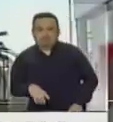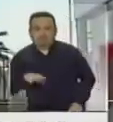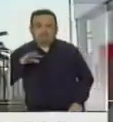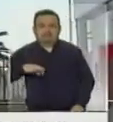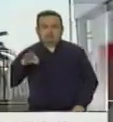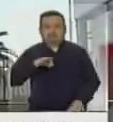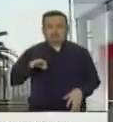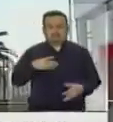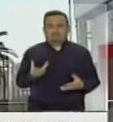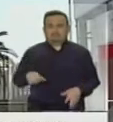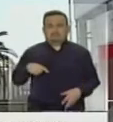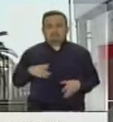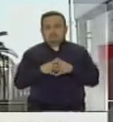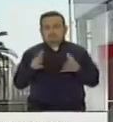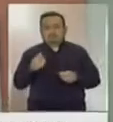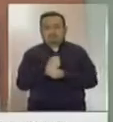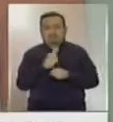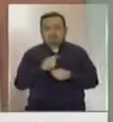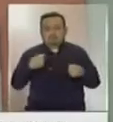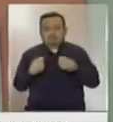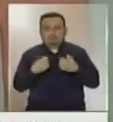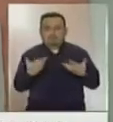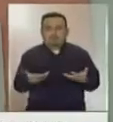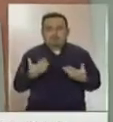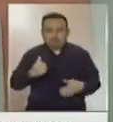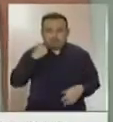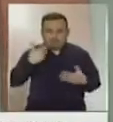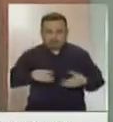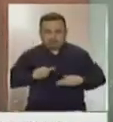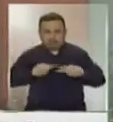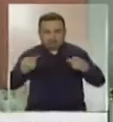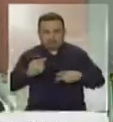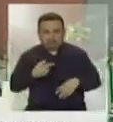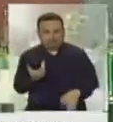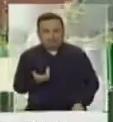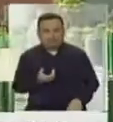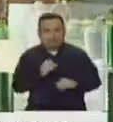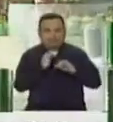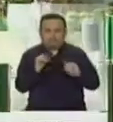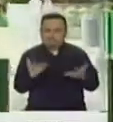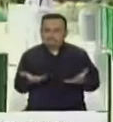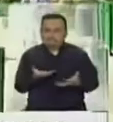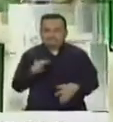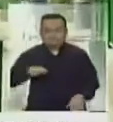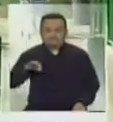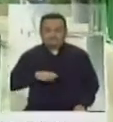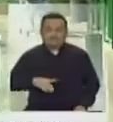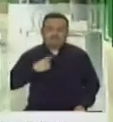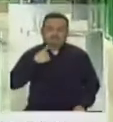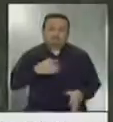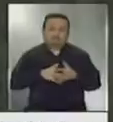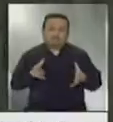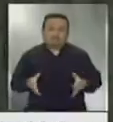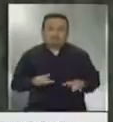desempleo muy preocupante. Trabaja mucha gente en el comercio. De hecho, ayer en las cifras que conocimos de lo más el desempleo, lo más afectado estaban, ¿te